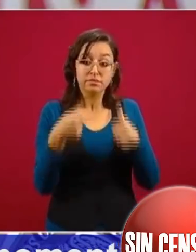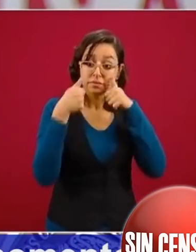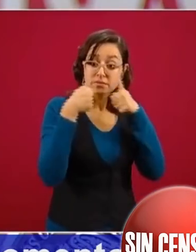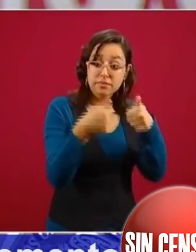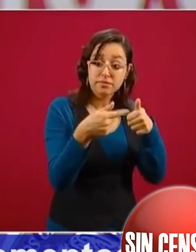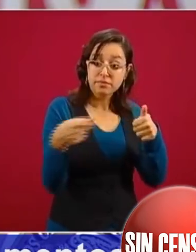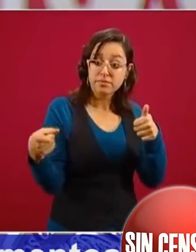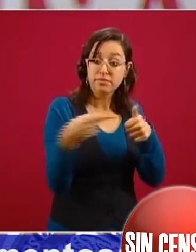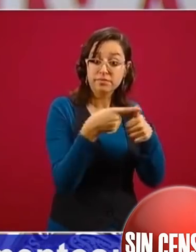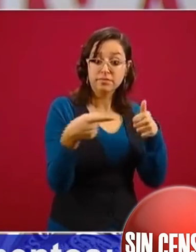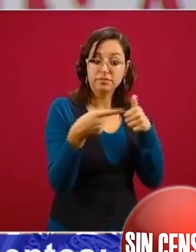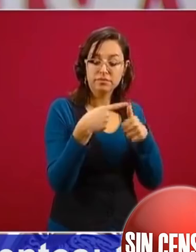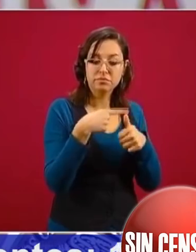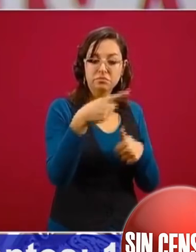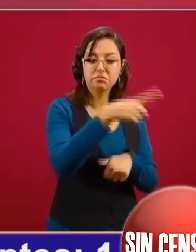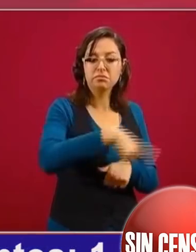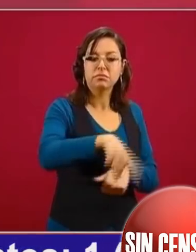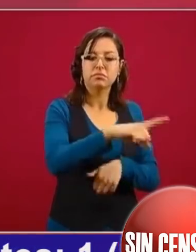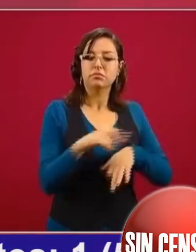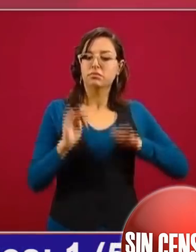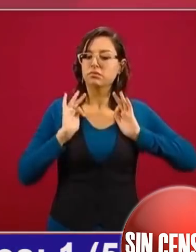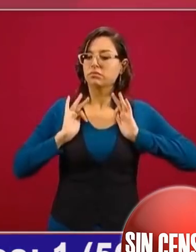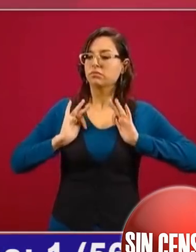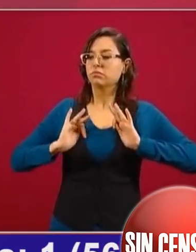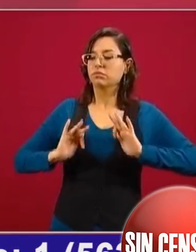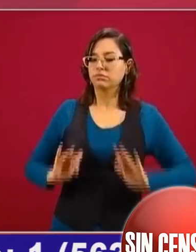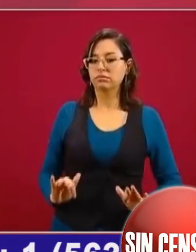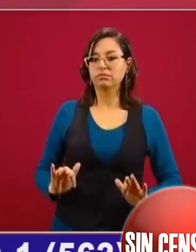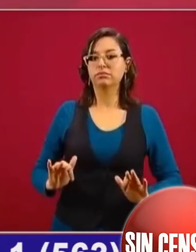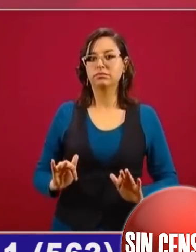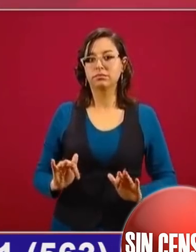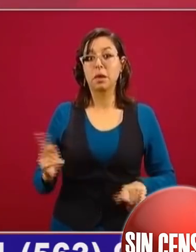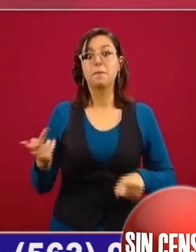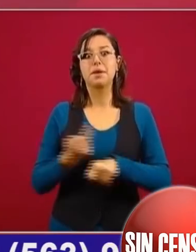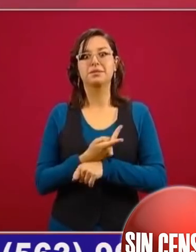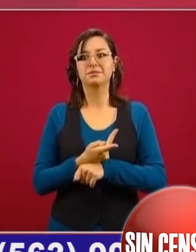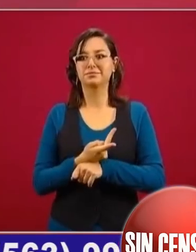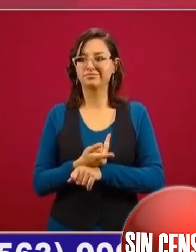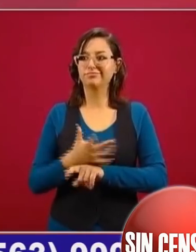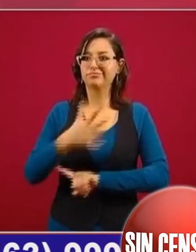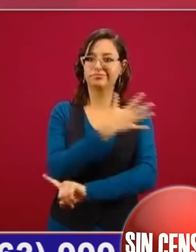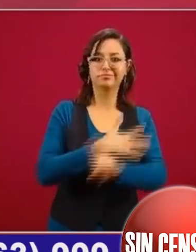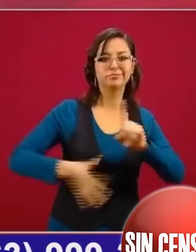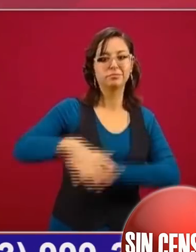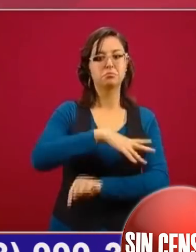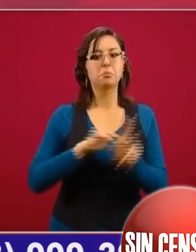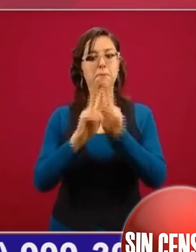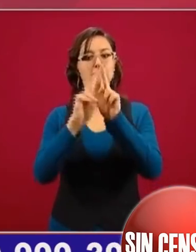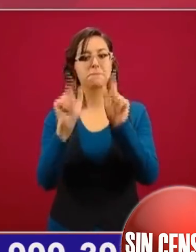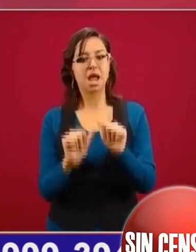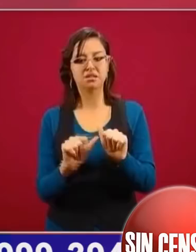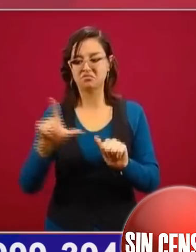significa paz social, significa gobernabilidad, significa